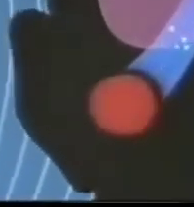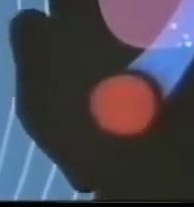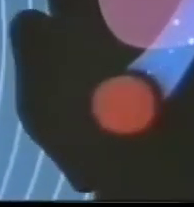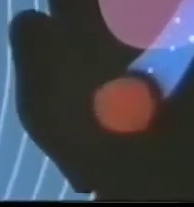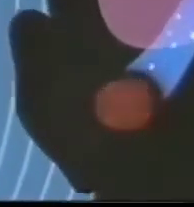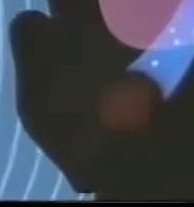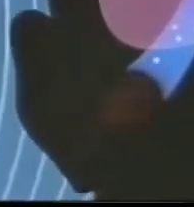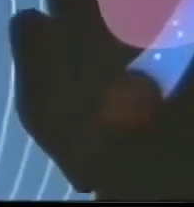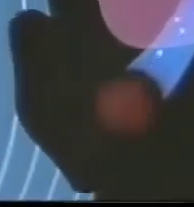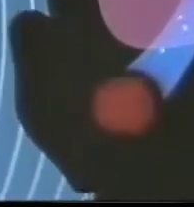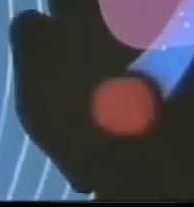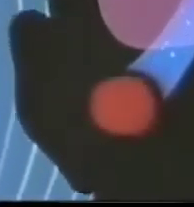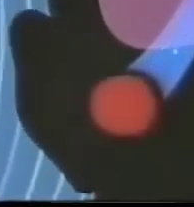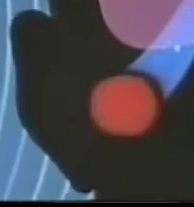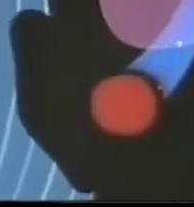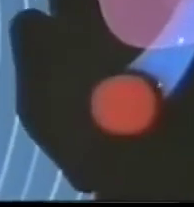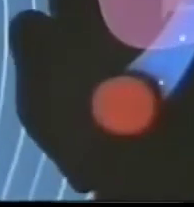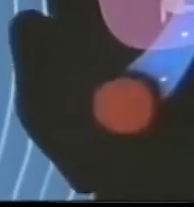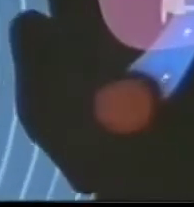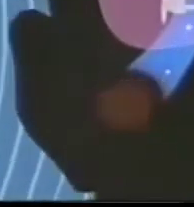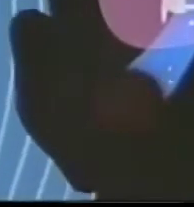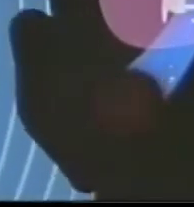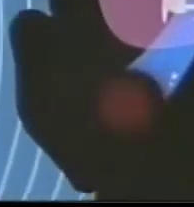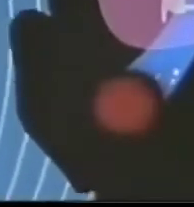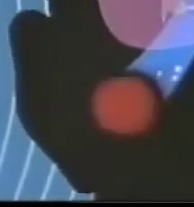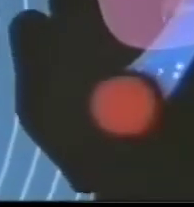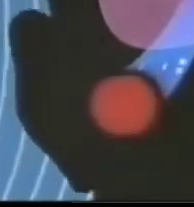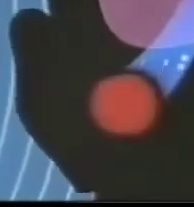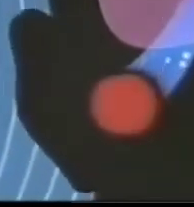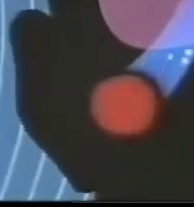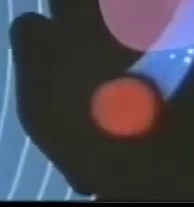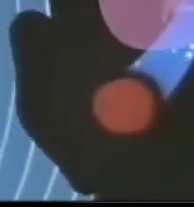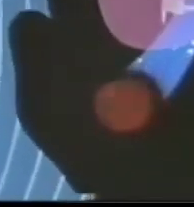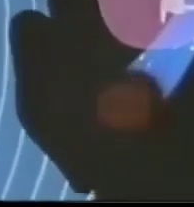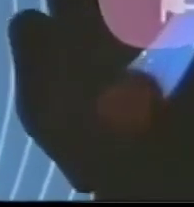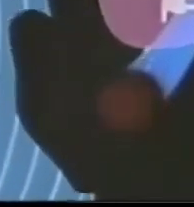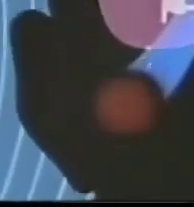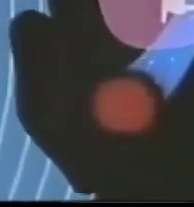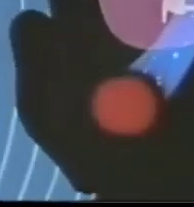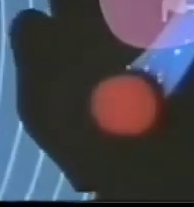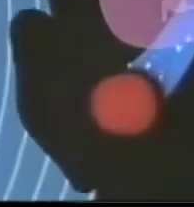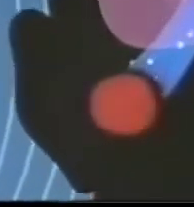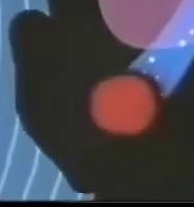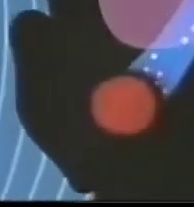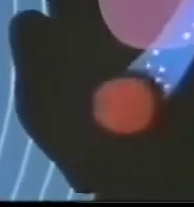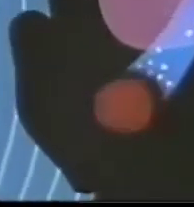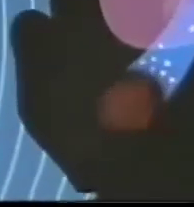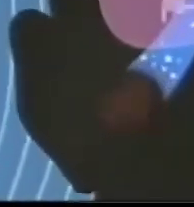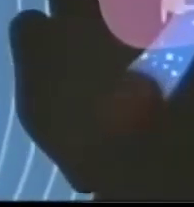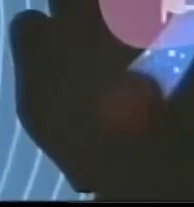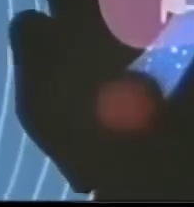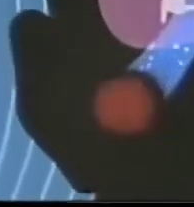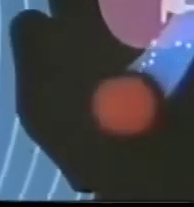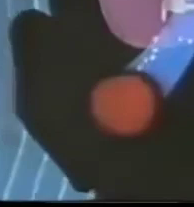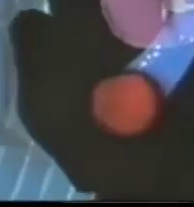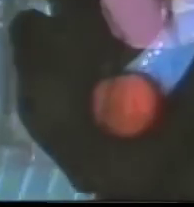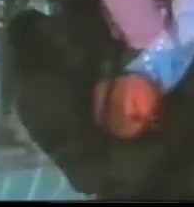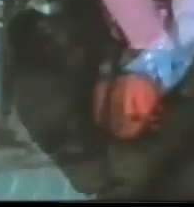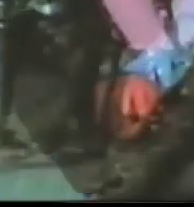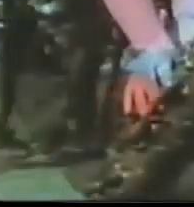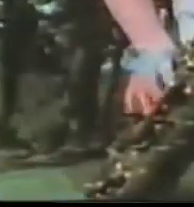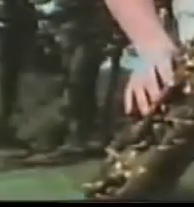nuestro cerebro, y es solo en nuestro cerebro donde estas señales son interpretadas como sonidos.